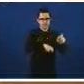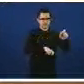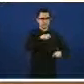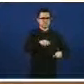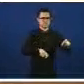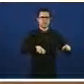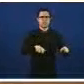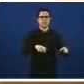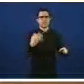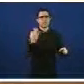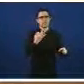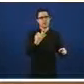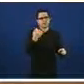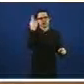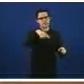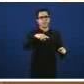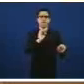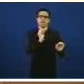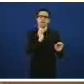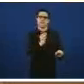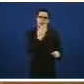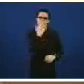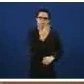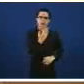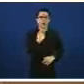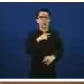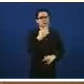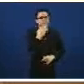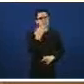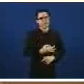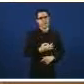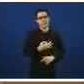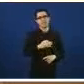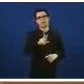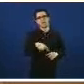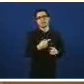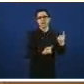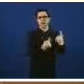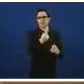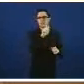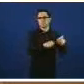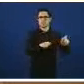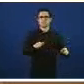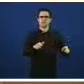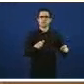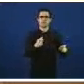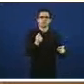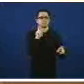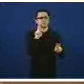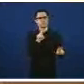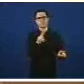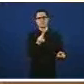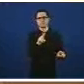necesitan Conhecer A verdad E a verdad Señoría É que Alguns deles Veremos cantos Se